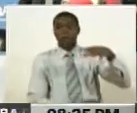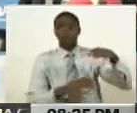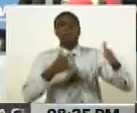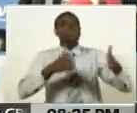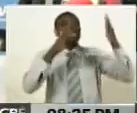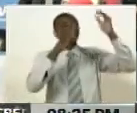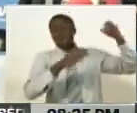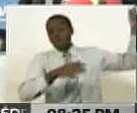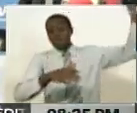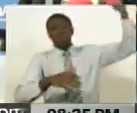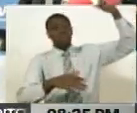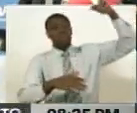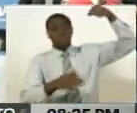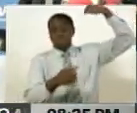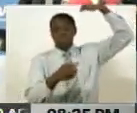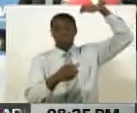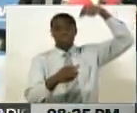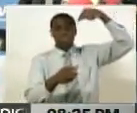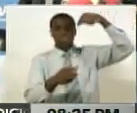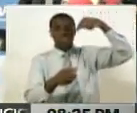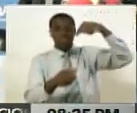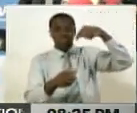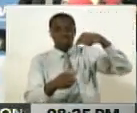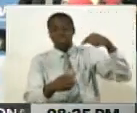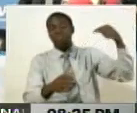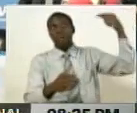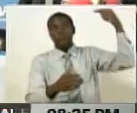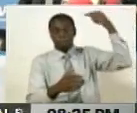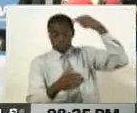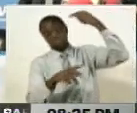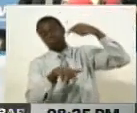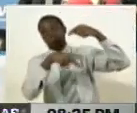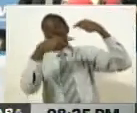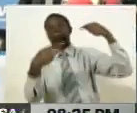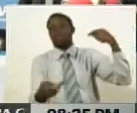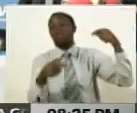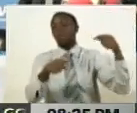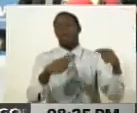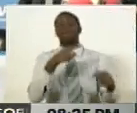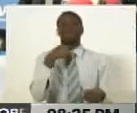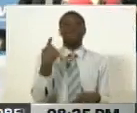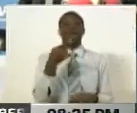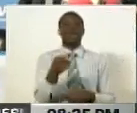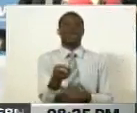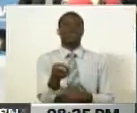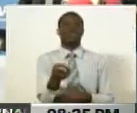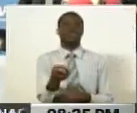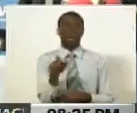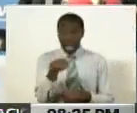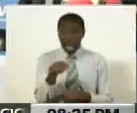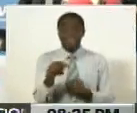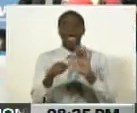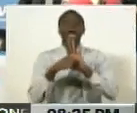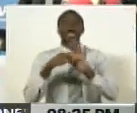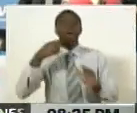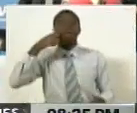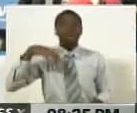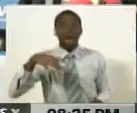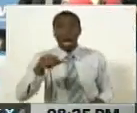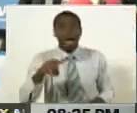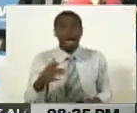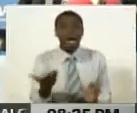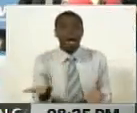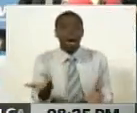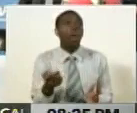alturas para ocasionar una víctima fatal, y lo lograron. También ella tiene derechos humanos, como también lo tiene el